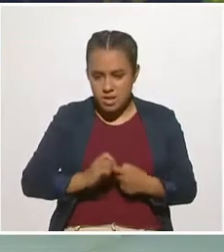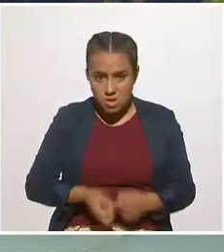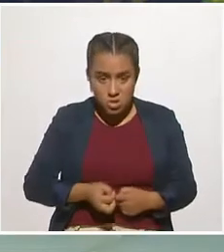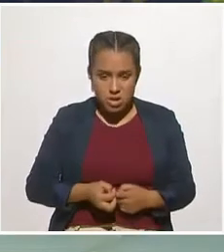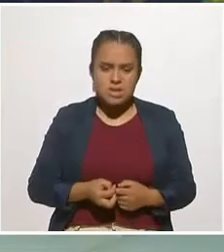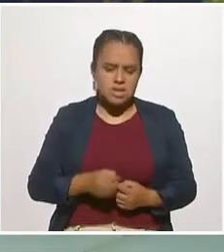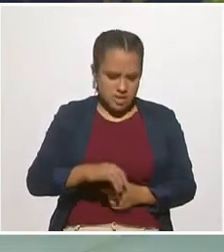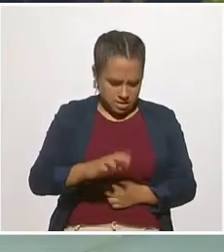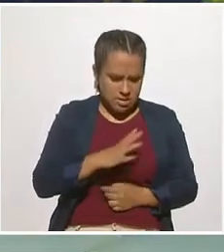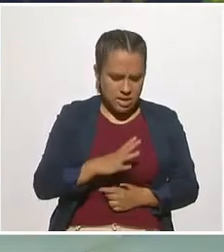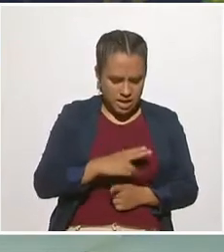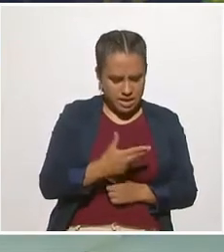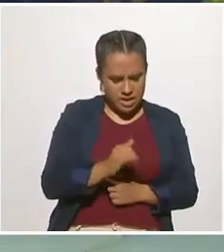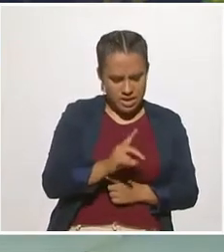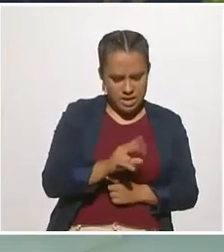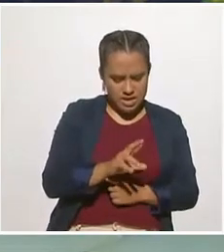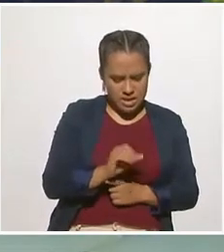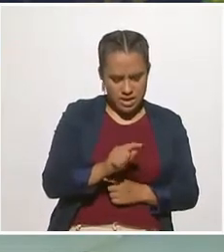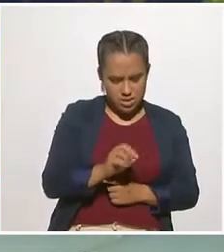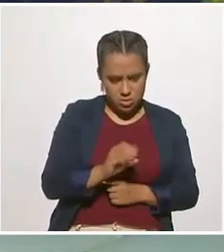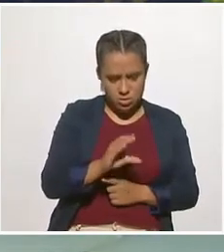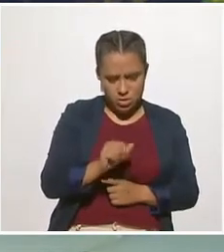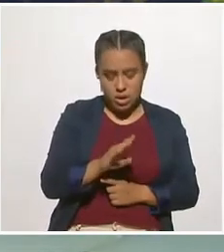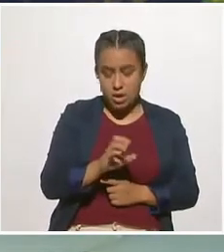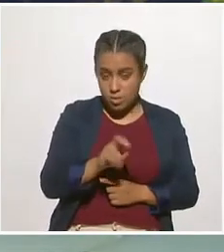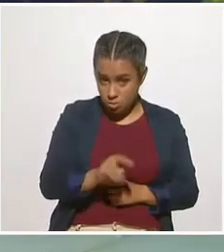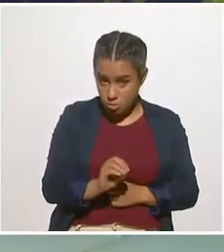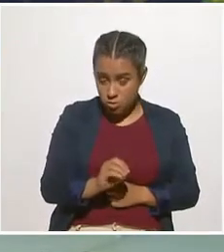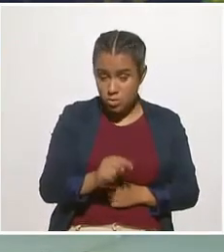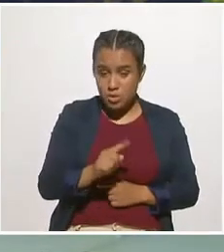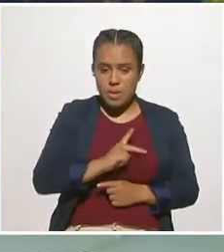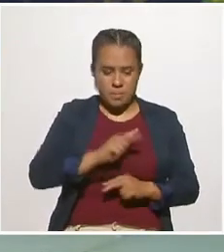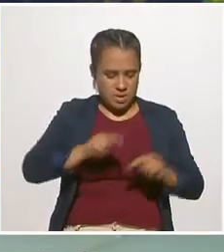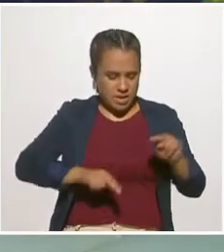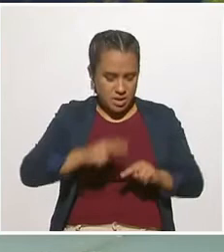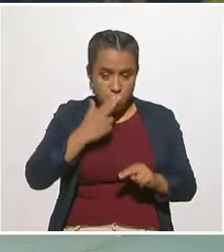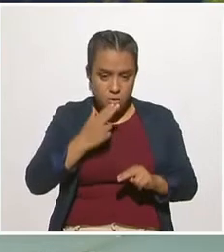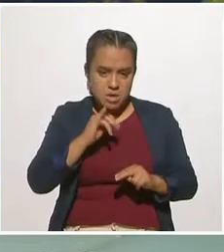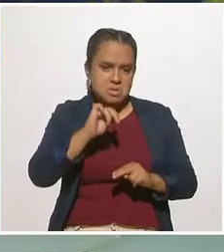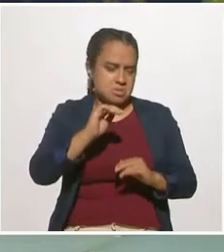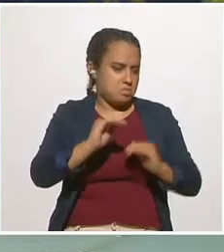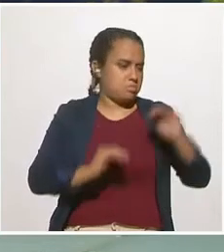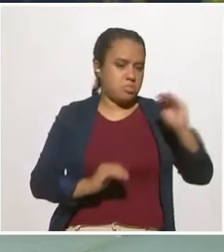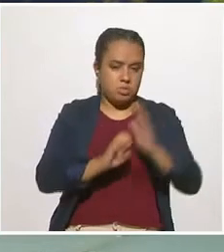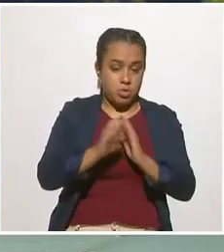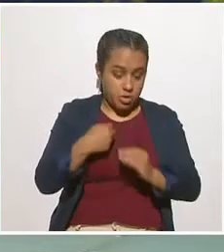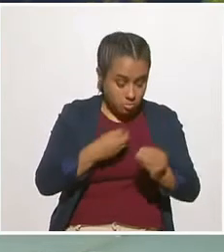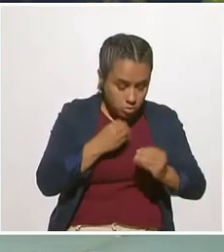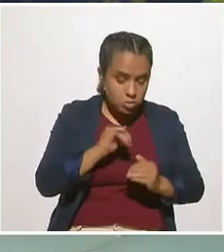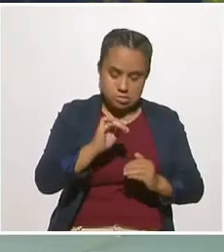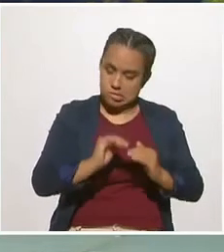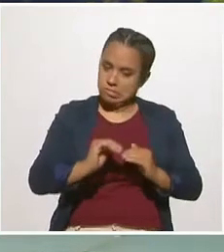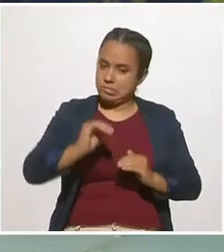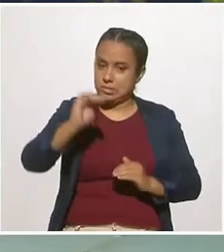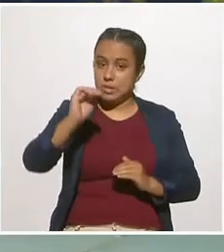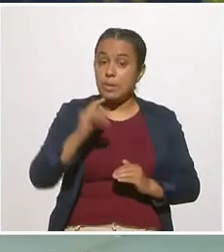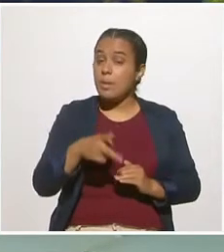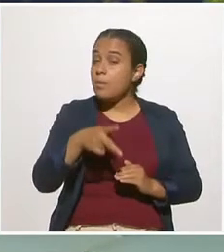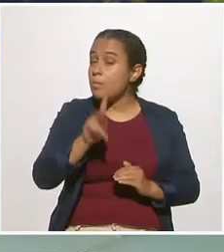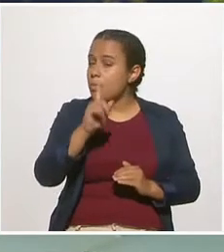o carbohidratos, por lo tanto, claro que mis niveles de glucosa van a subir después de consumirlos. La diferencia es que